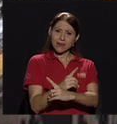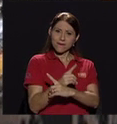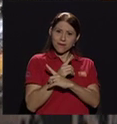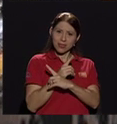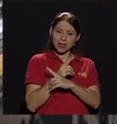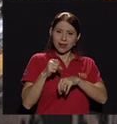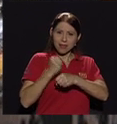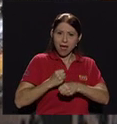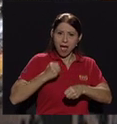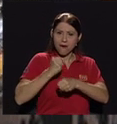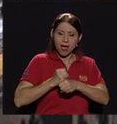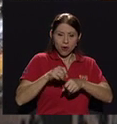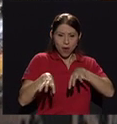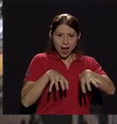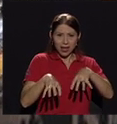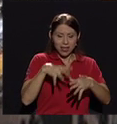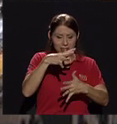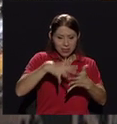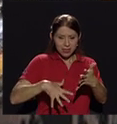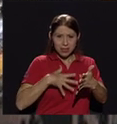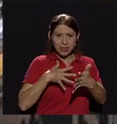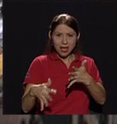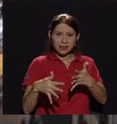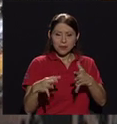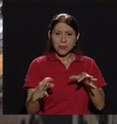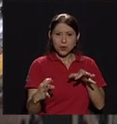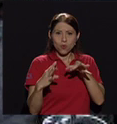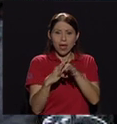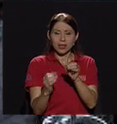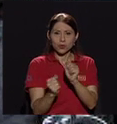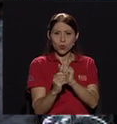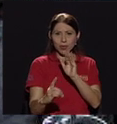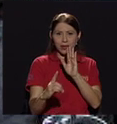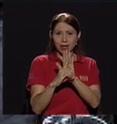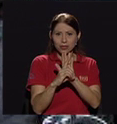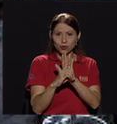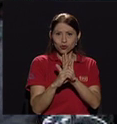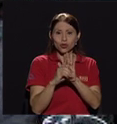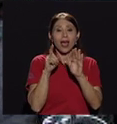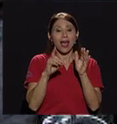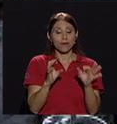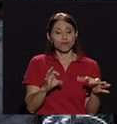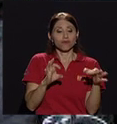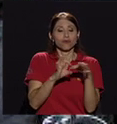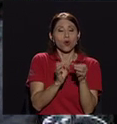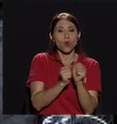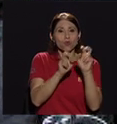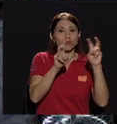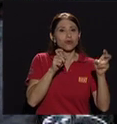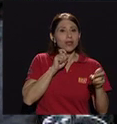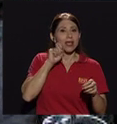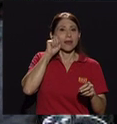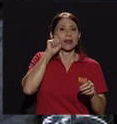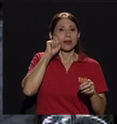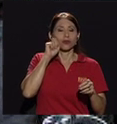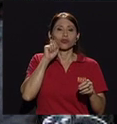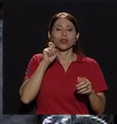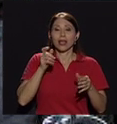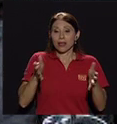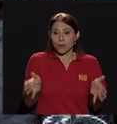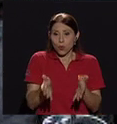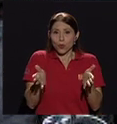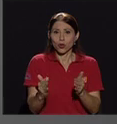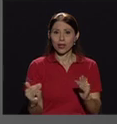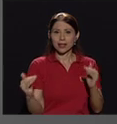agendas vinculadas con sus derechos, agendas sensibles al género, agendas promotoras de